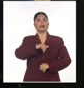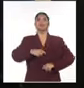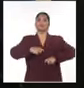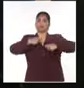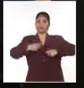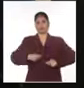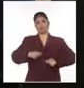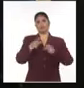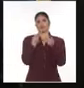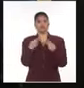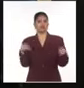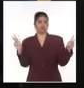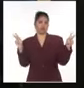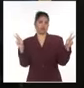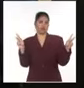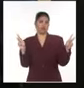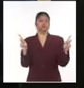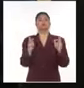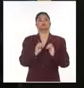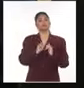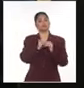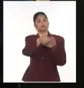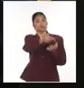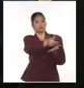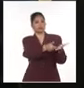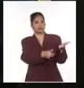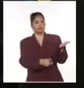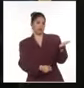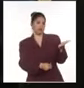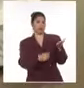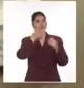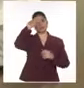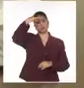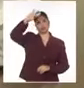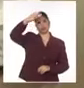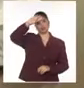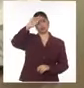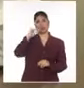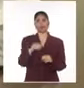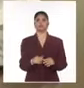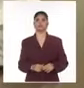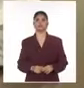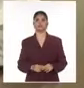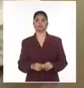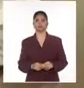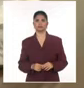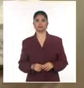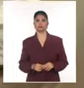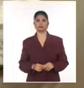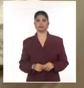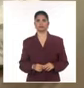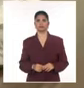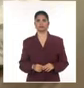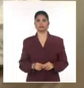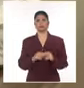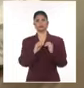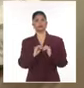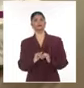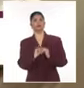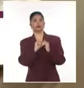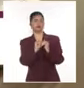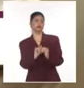los profesionales, como lo dictamina la Carta Magna de Cuba. Nosotros tenemos la posibilidad, como